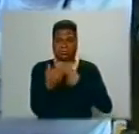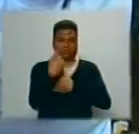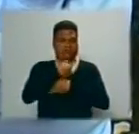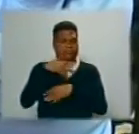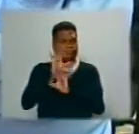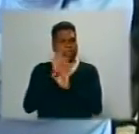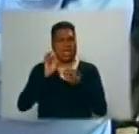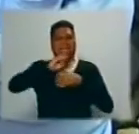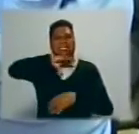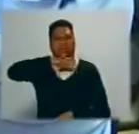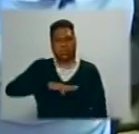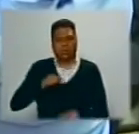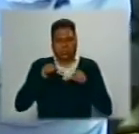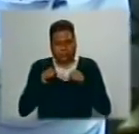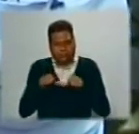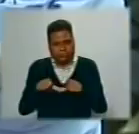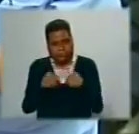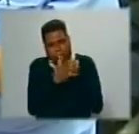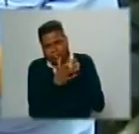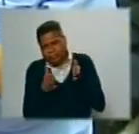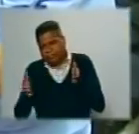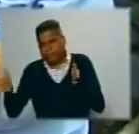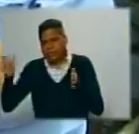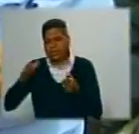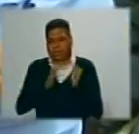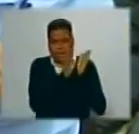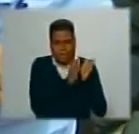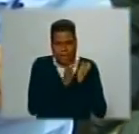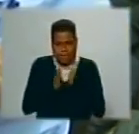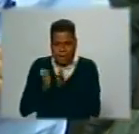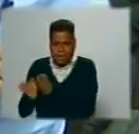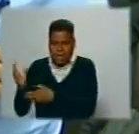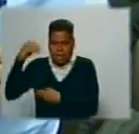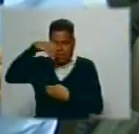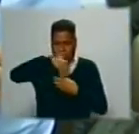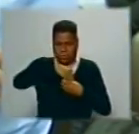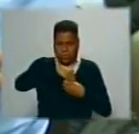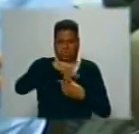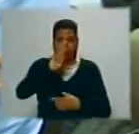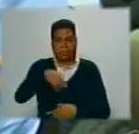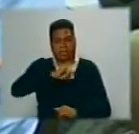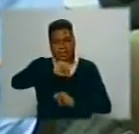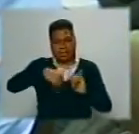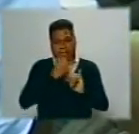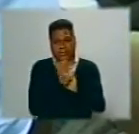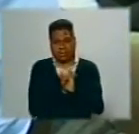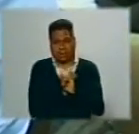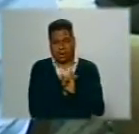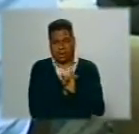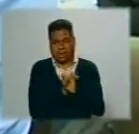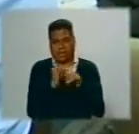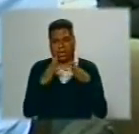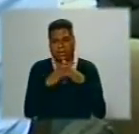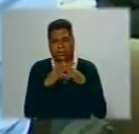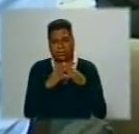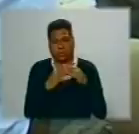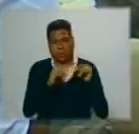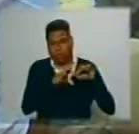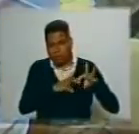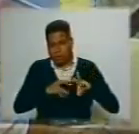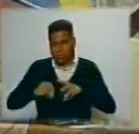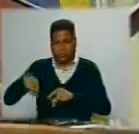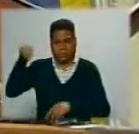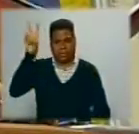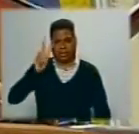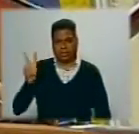legalmente establecidos, tanto en el orden interno como internacional, sobre la integridad de su territorio nacional y